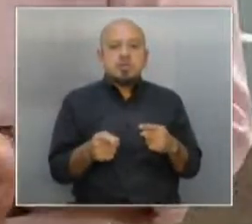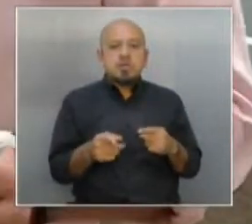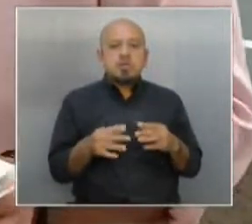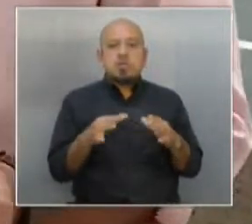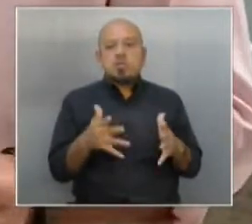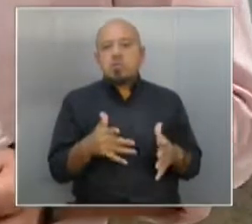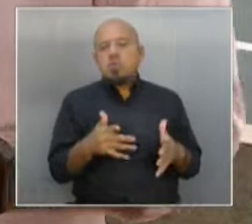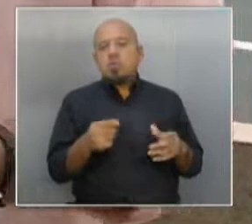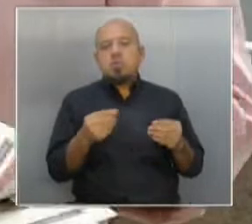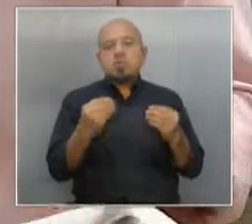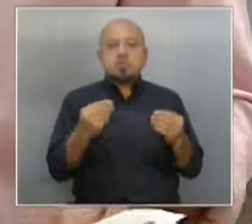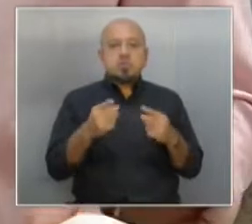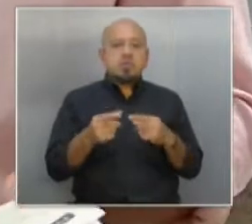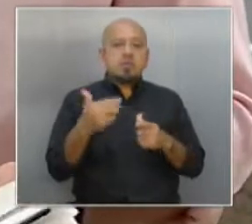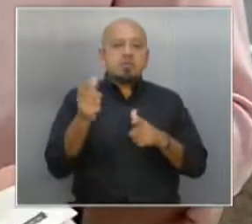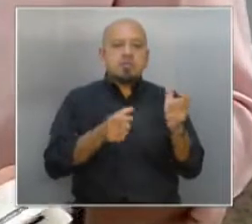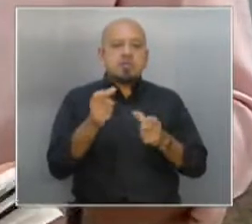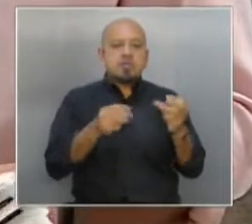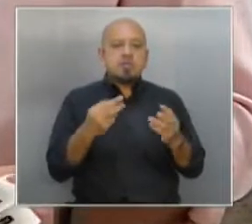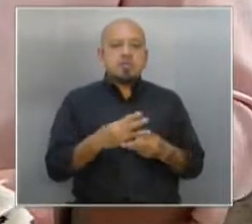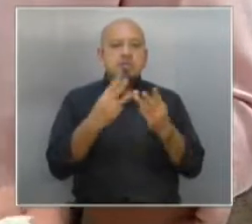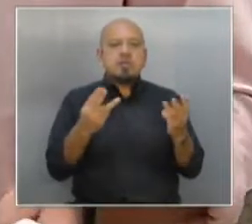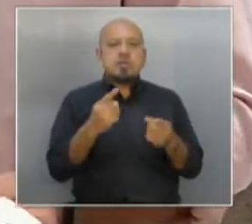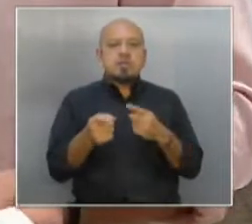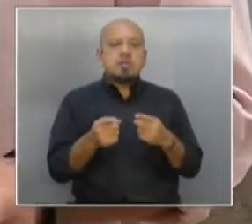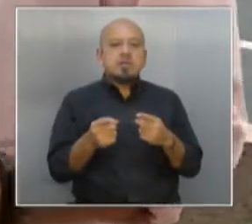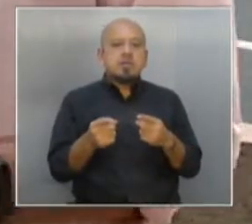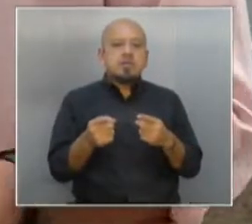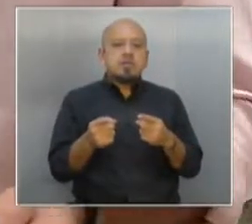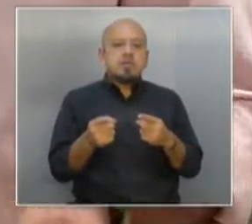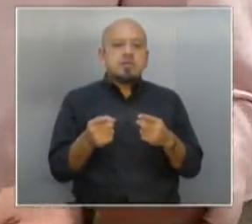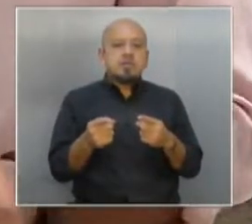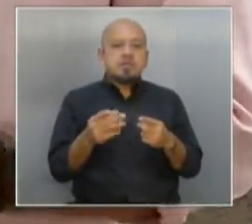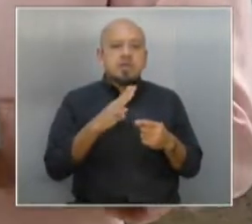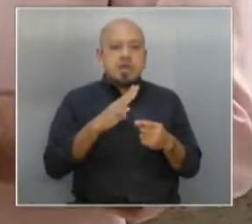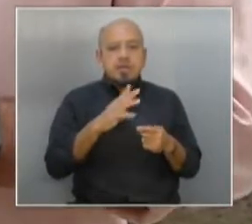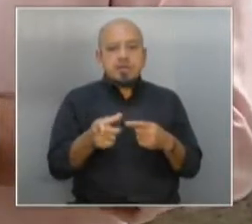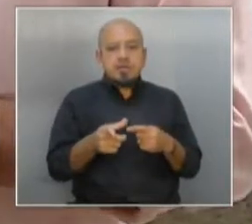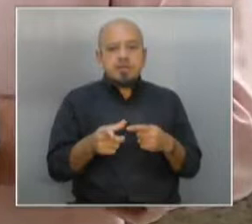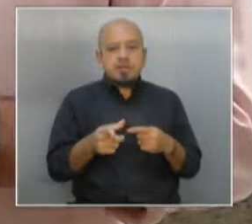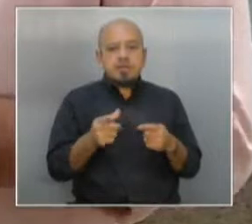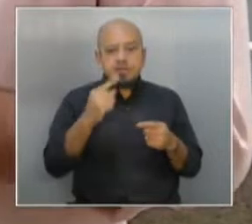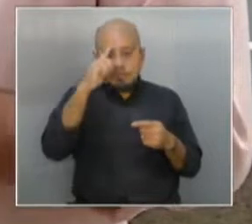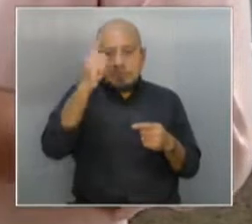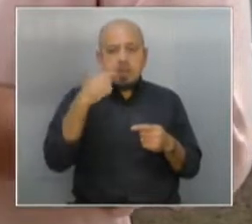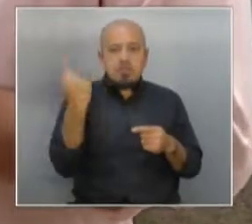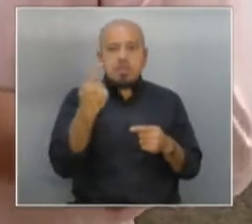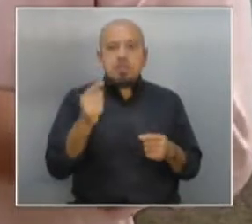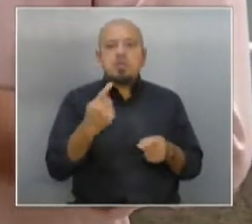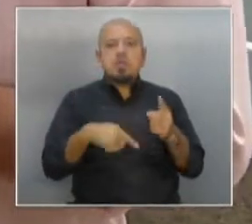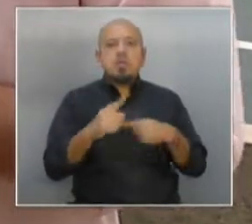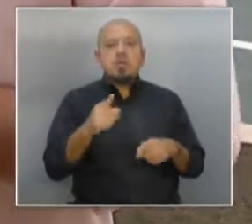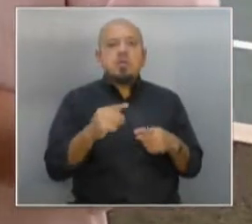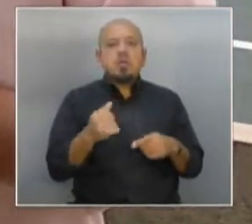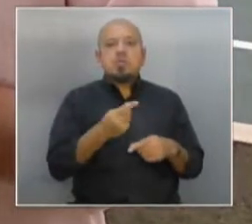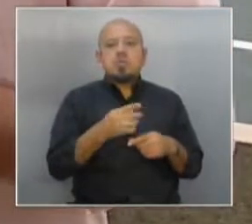fue en cuanto al público, ¿no? que quizás sabemos que hay espacio de lo internacional en los medios, pero ¿cuánto